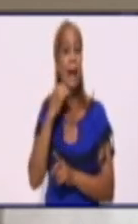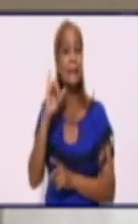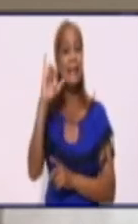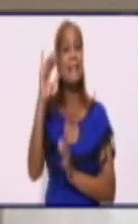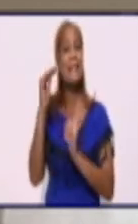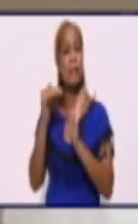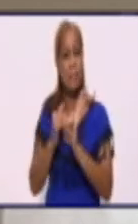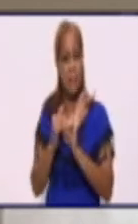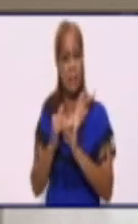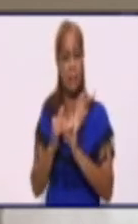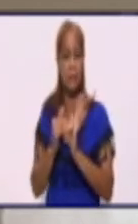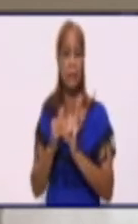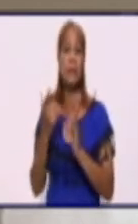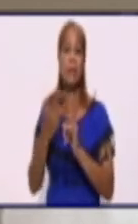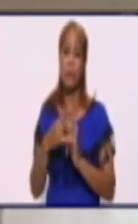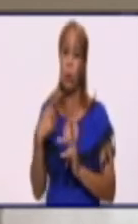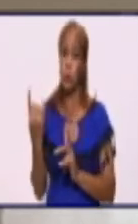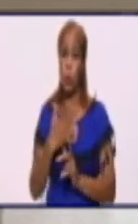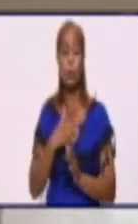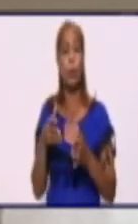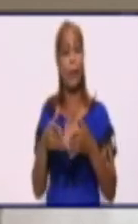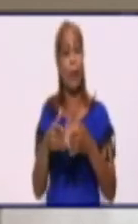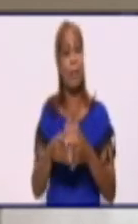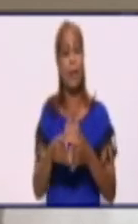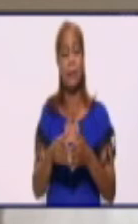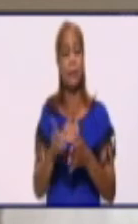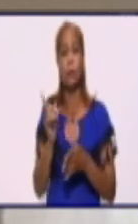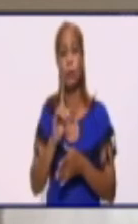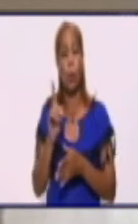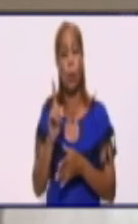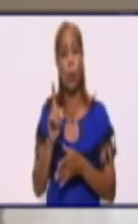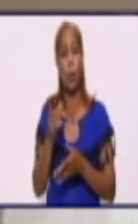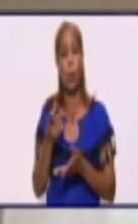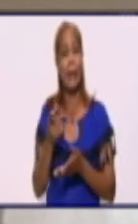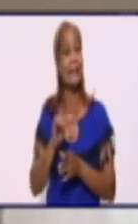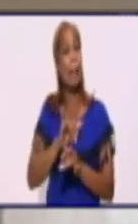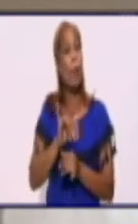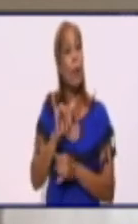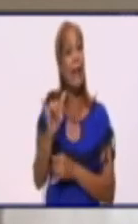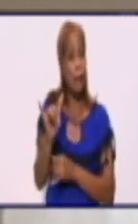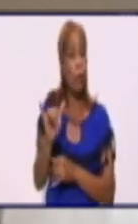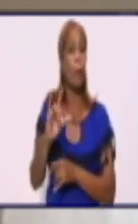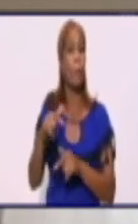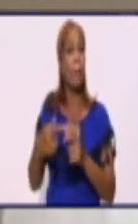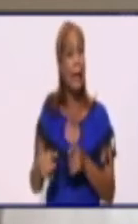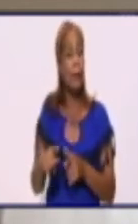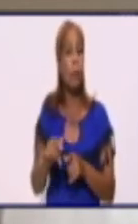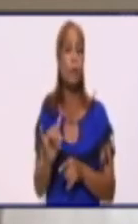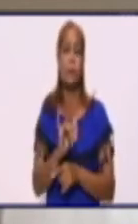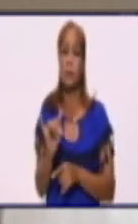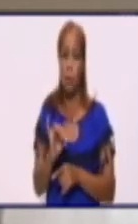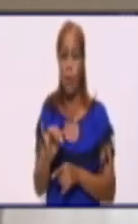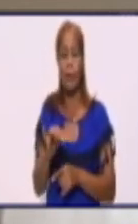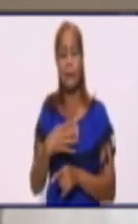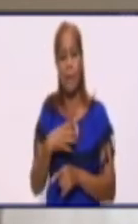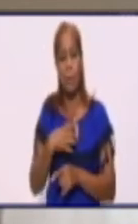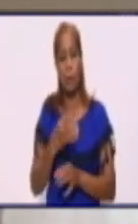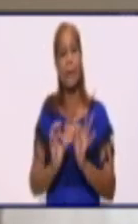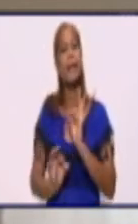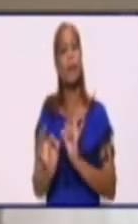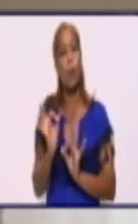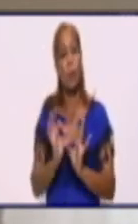no estamos lejos, a pesar de que no llegamos a las 3 cifras. Hoy todas las cifras, excepto Artemisa y nosotros como